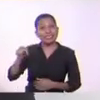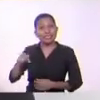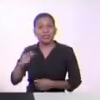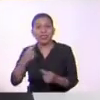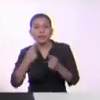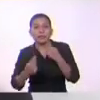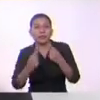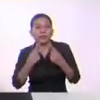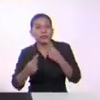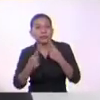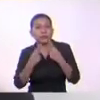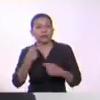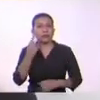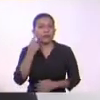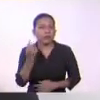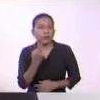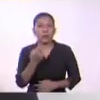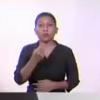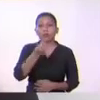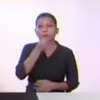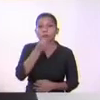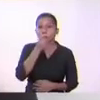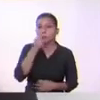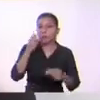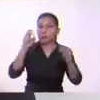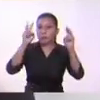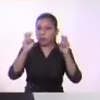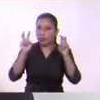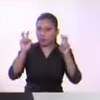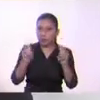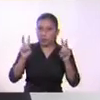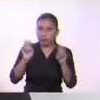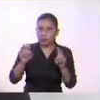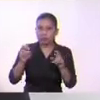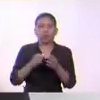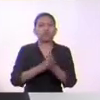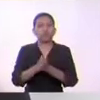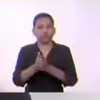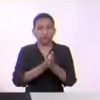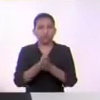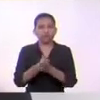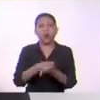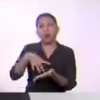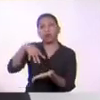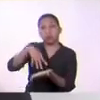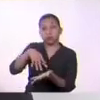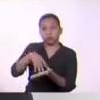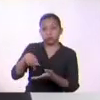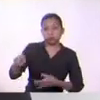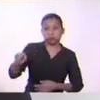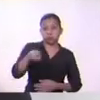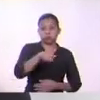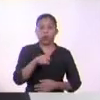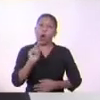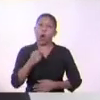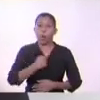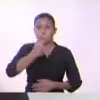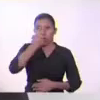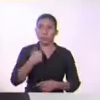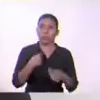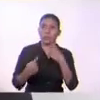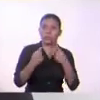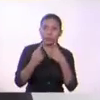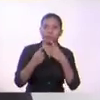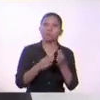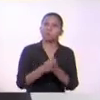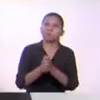busca información sobre un tema que sea de interés para el público o para el entrevistador.